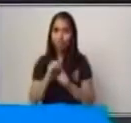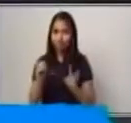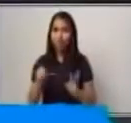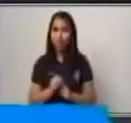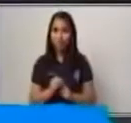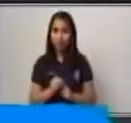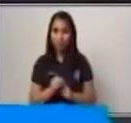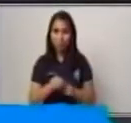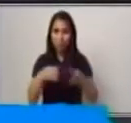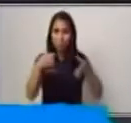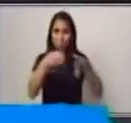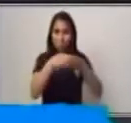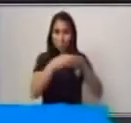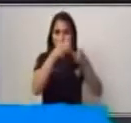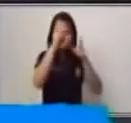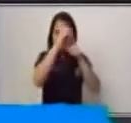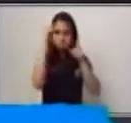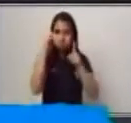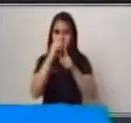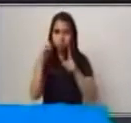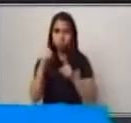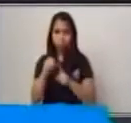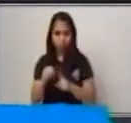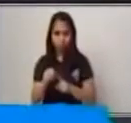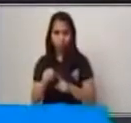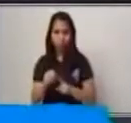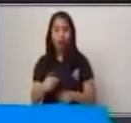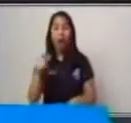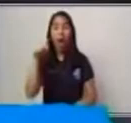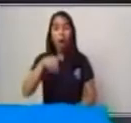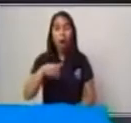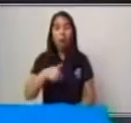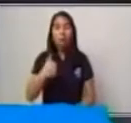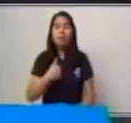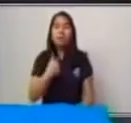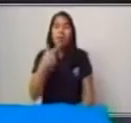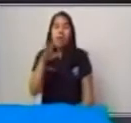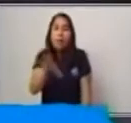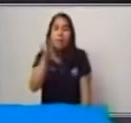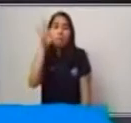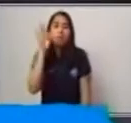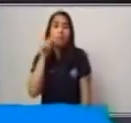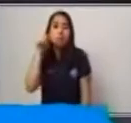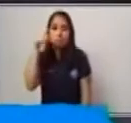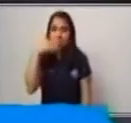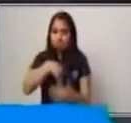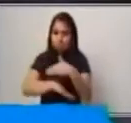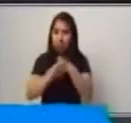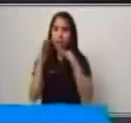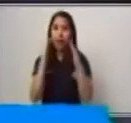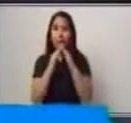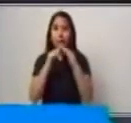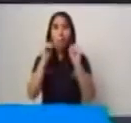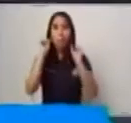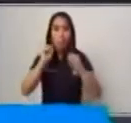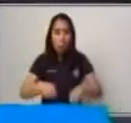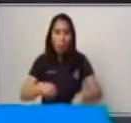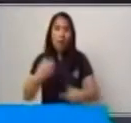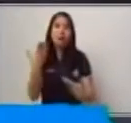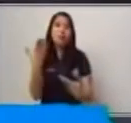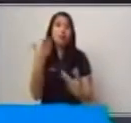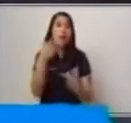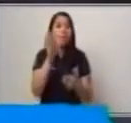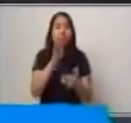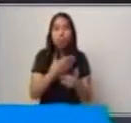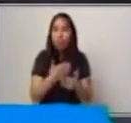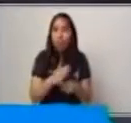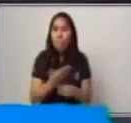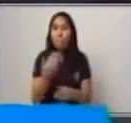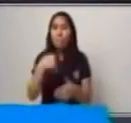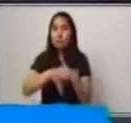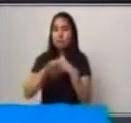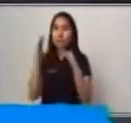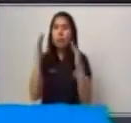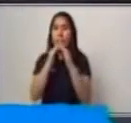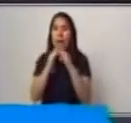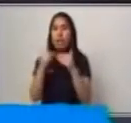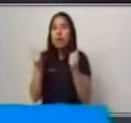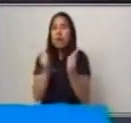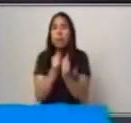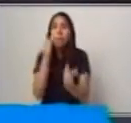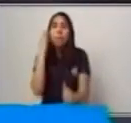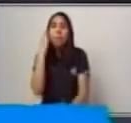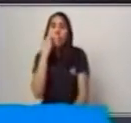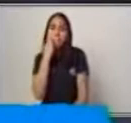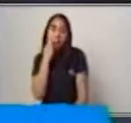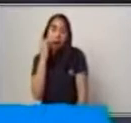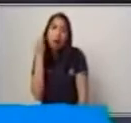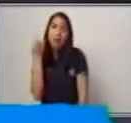puedas compartir un tiempo de lectura con tus padres, tus hermanos, un poema al día, un cuento al día, 5 o 10 minutos, y